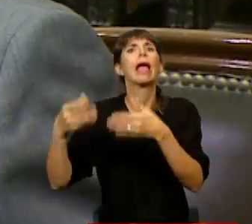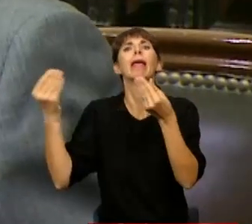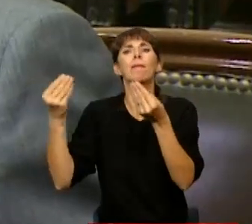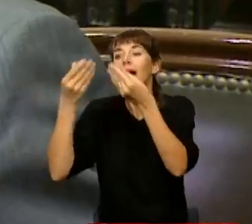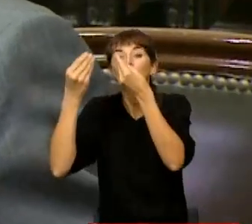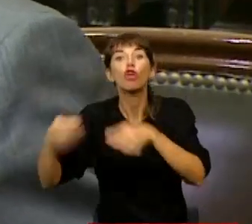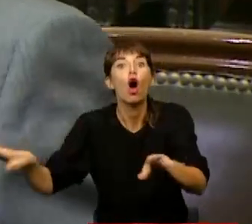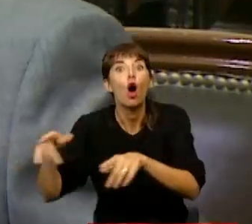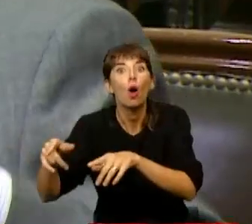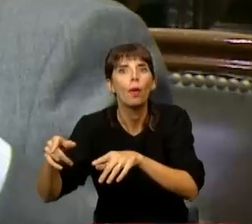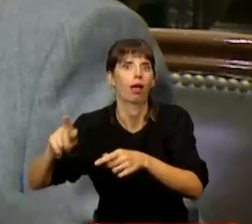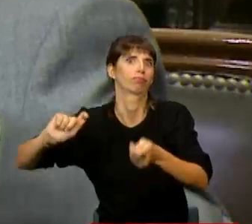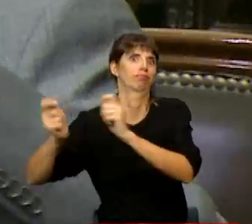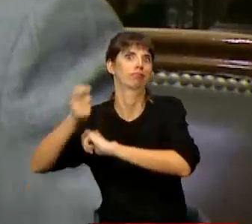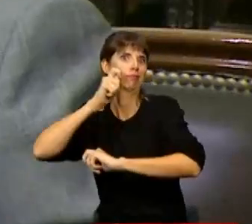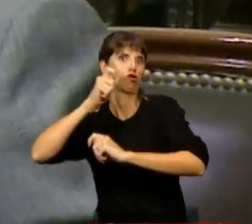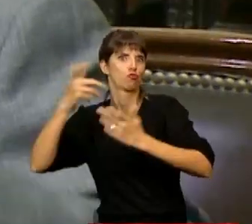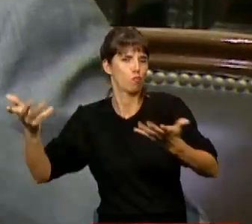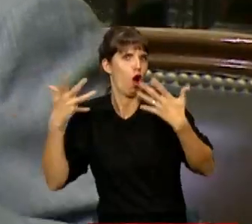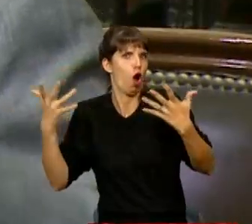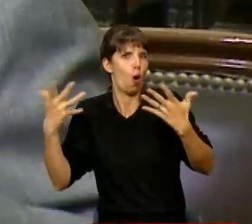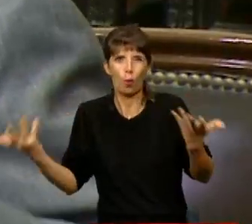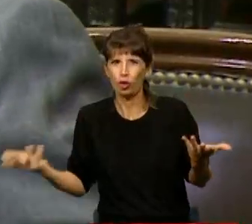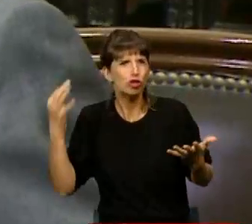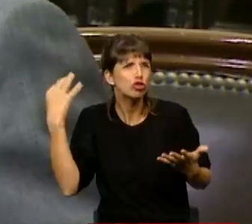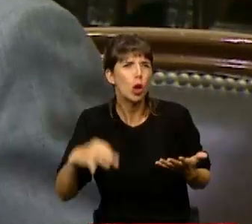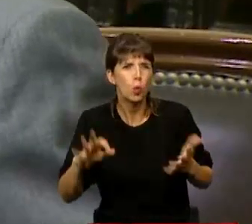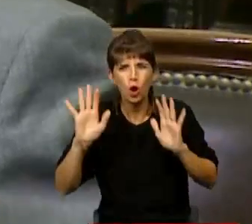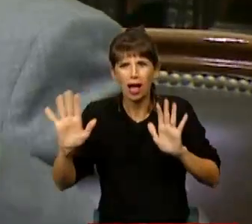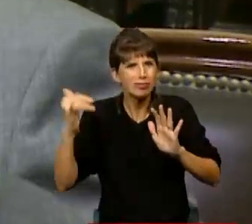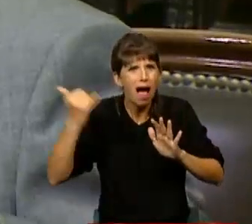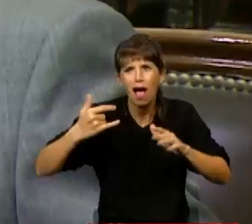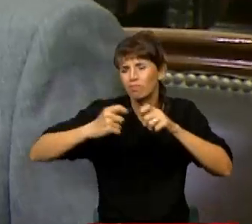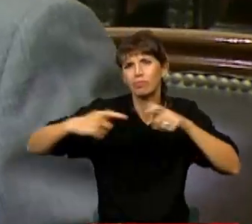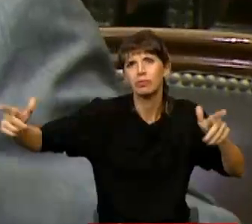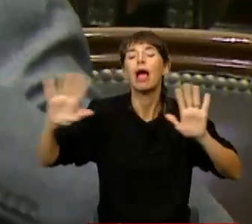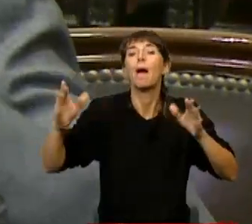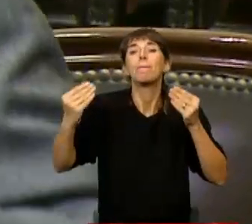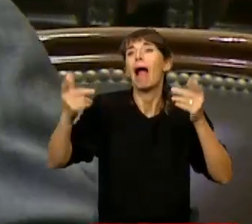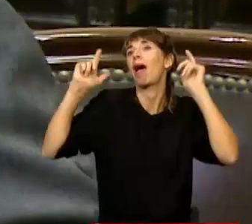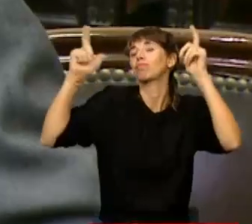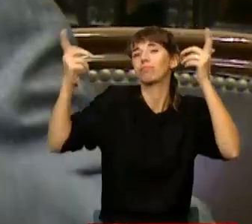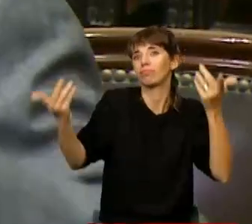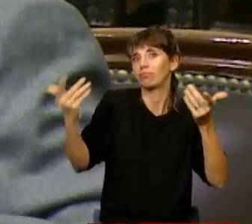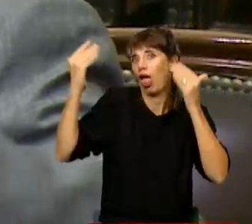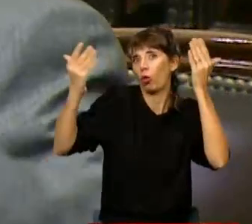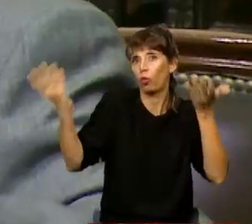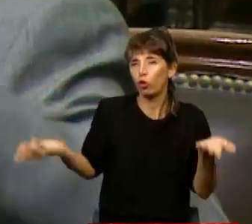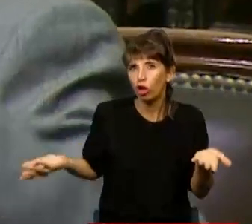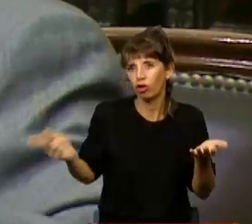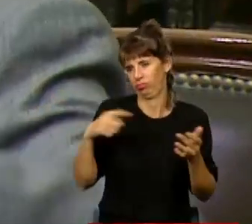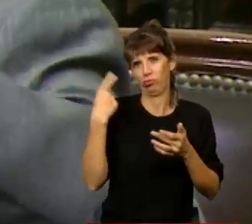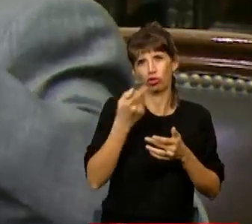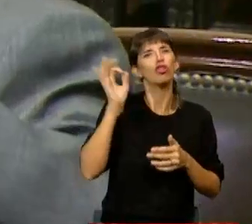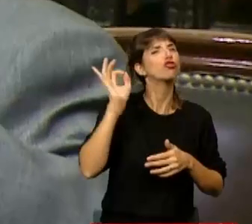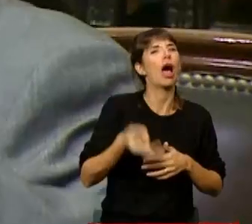ir al consumo que la industria canábica multinacional llama recreativo o adulto, y nosotros le llamamos por